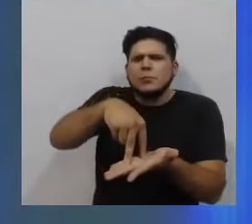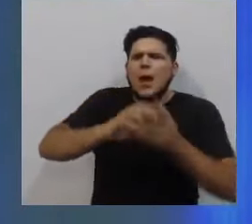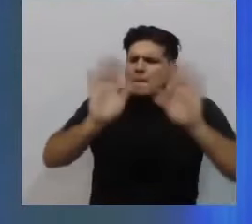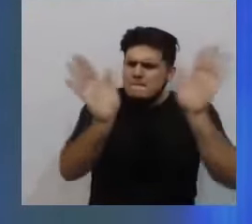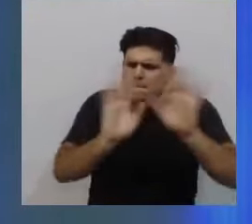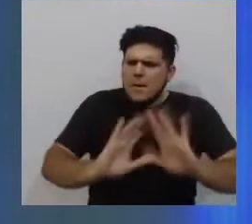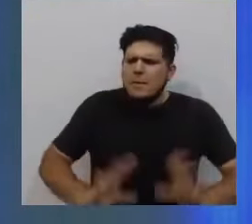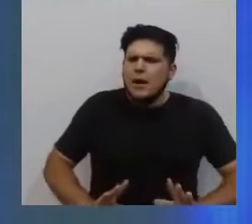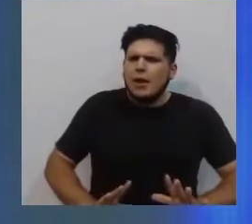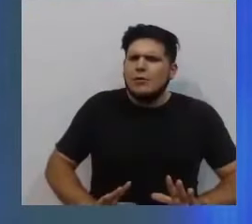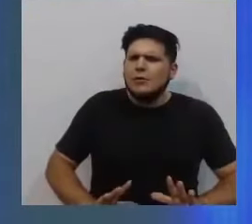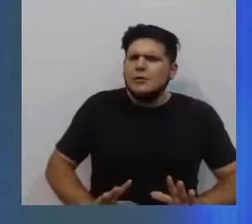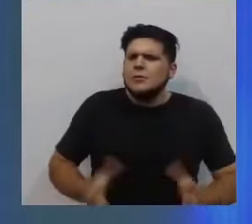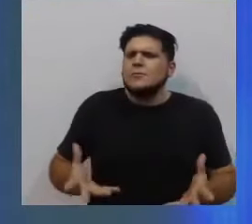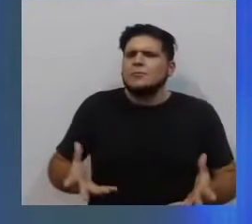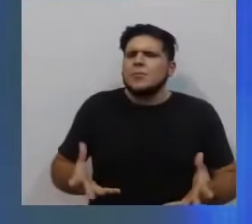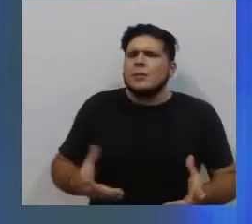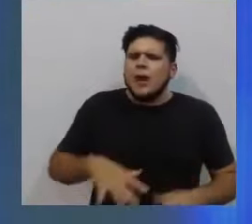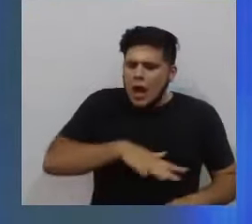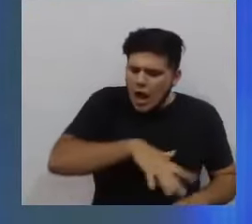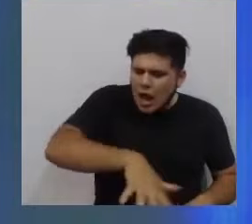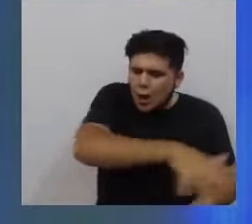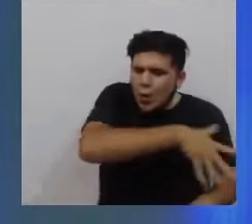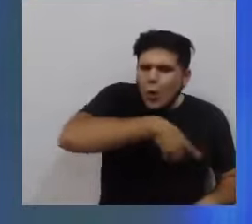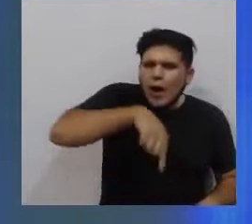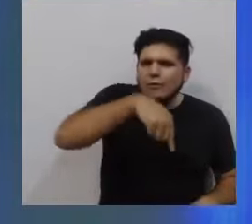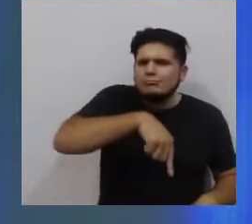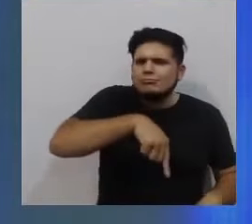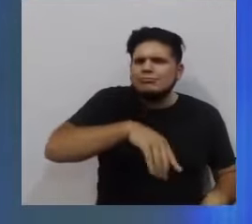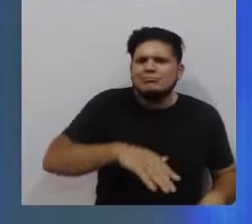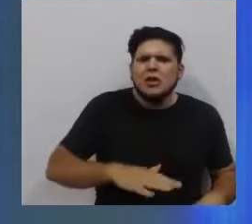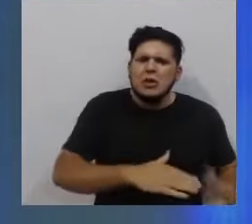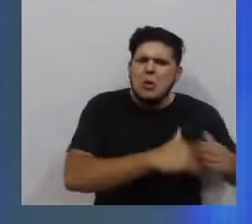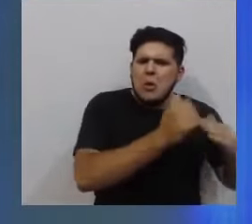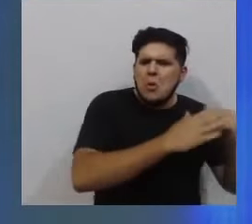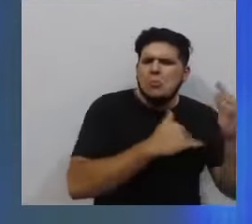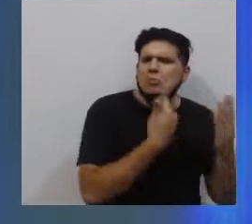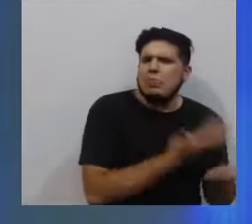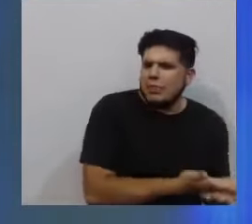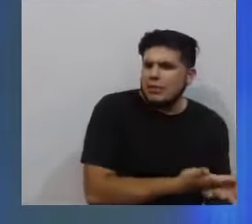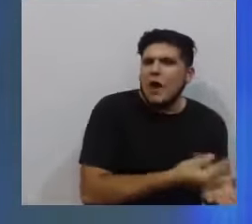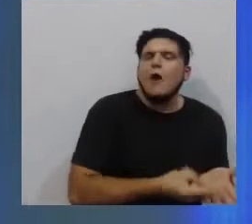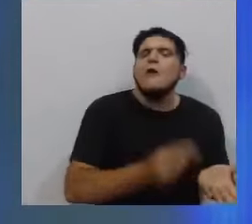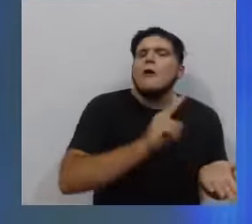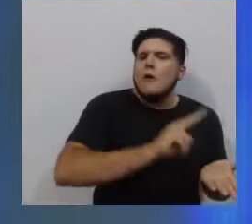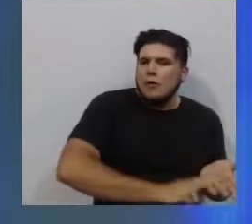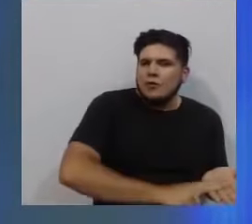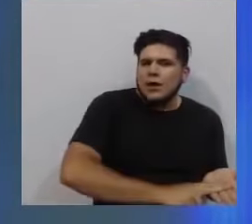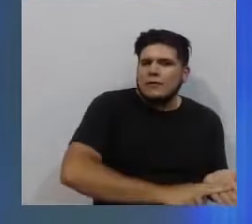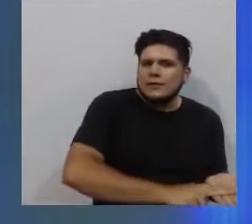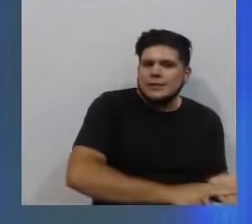levanto y me posiciono empiezo a ver la mano de